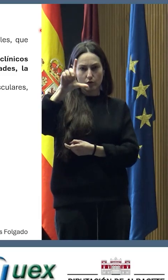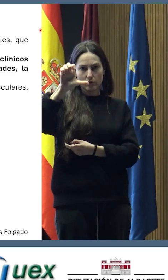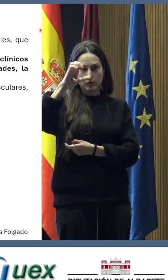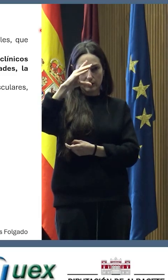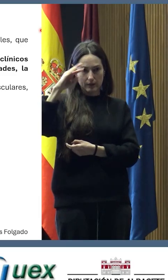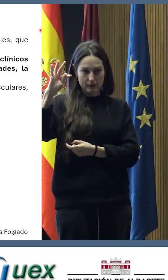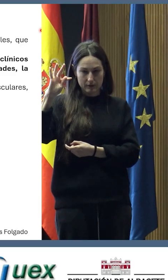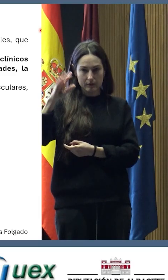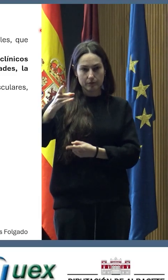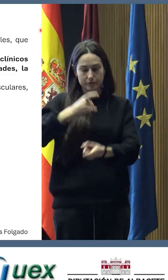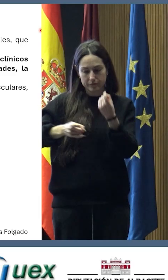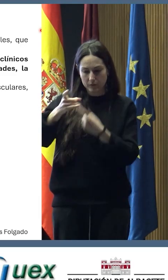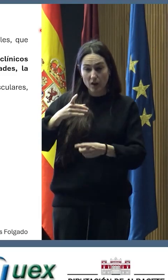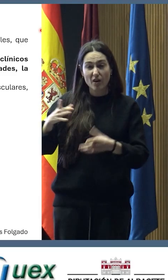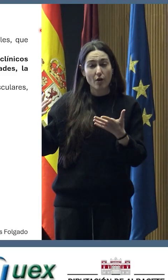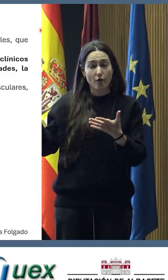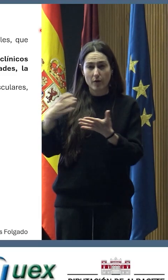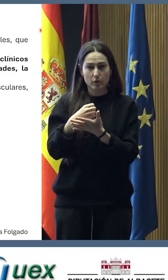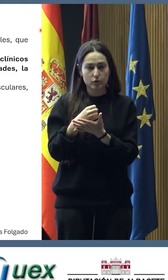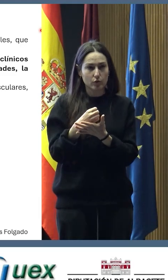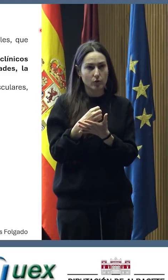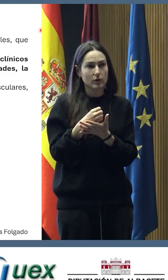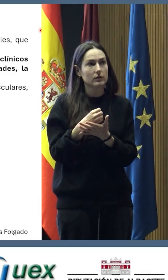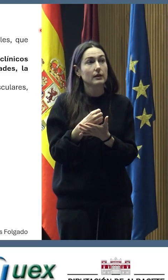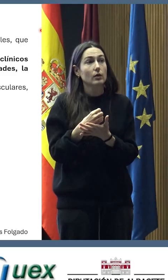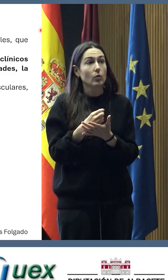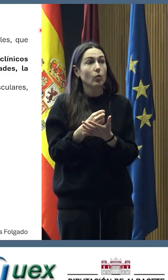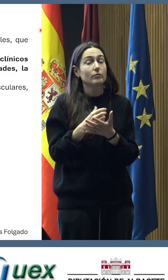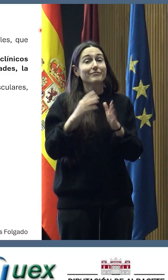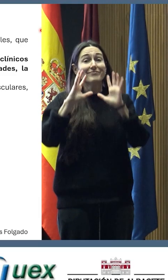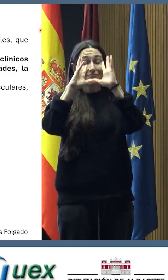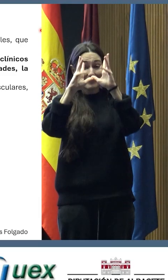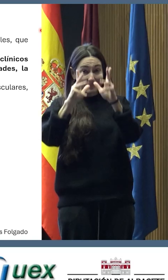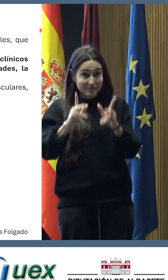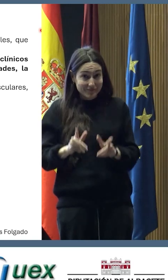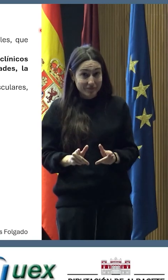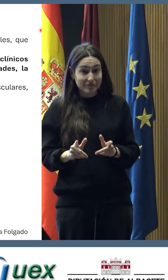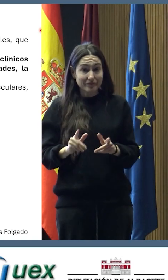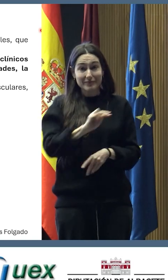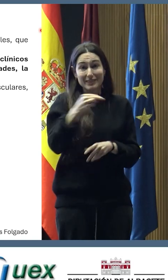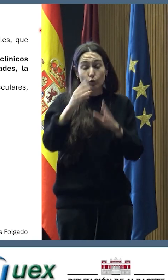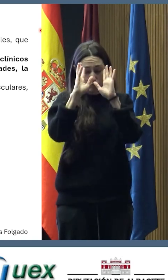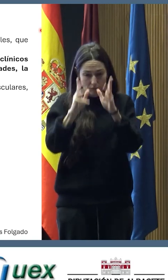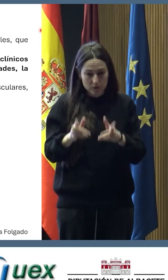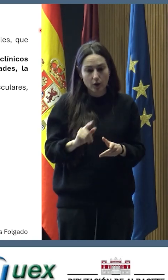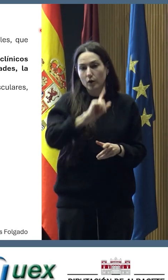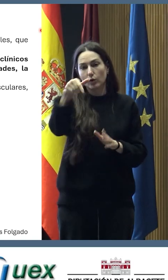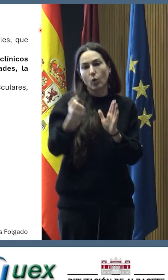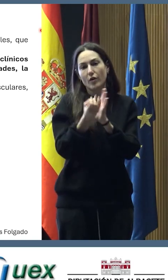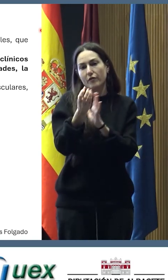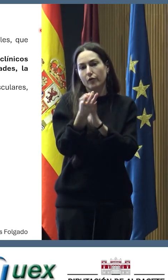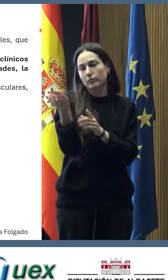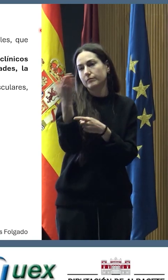sexos que hay, el análisis de los resultados, como en toda investigación, y la presentación de informes siempre